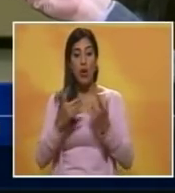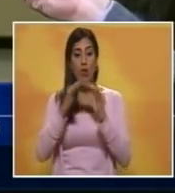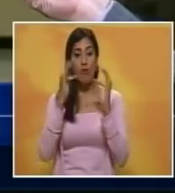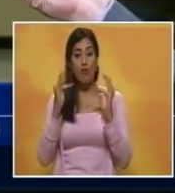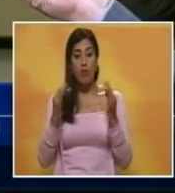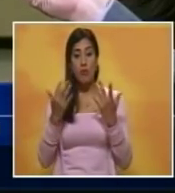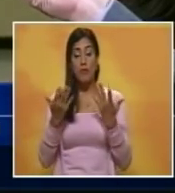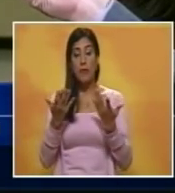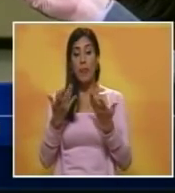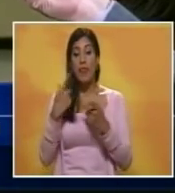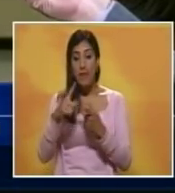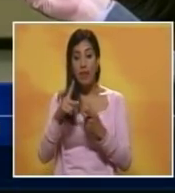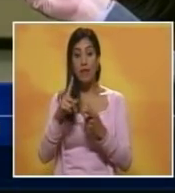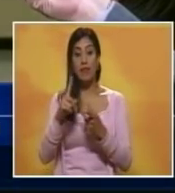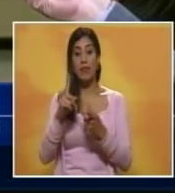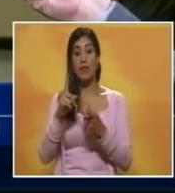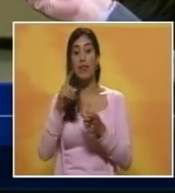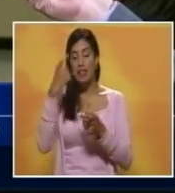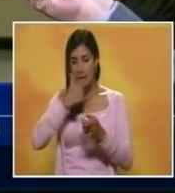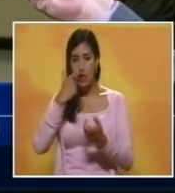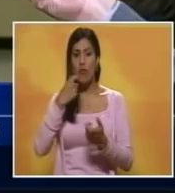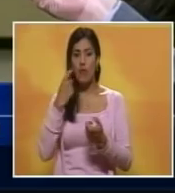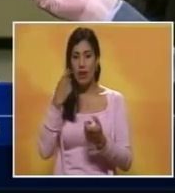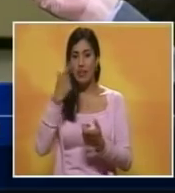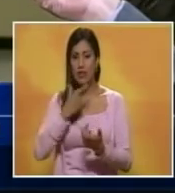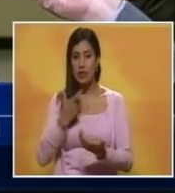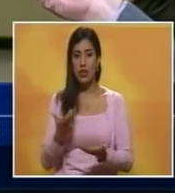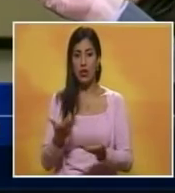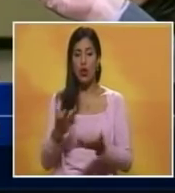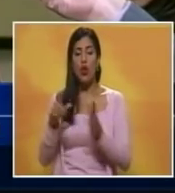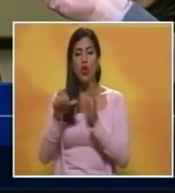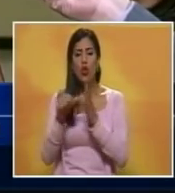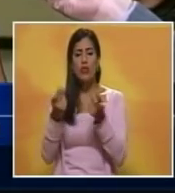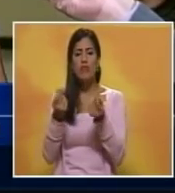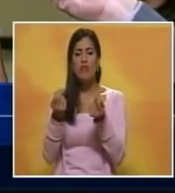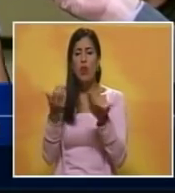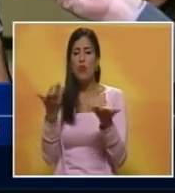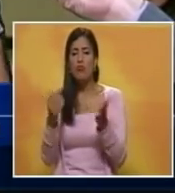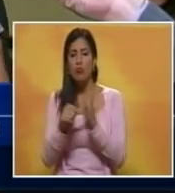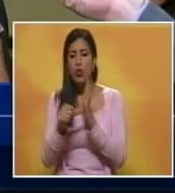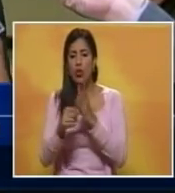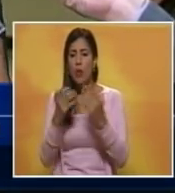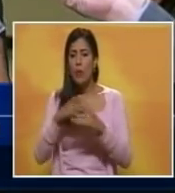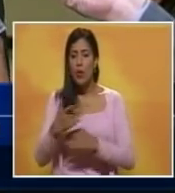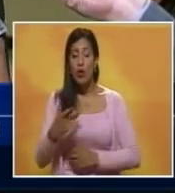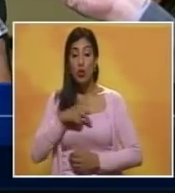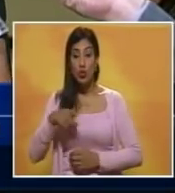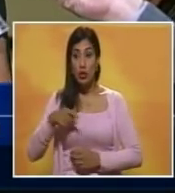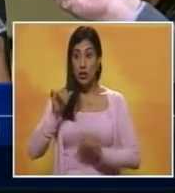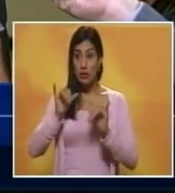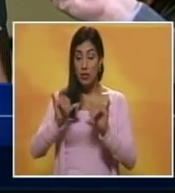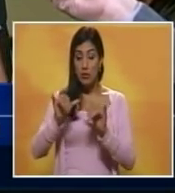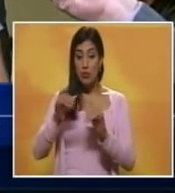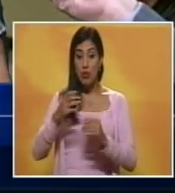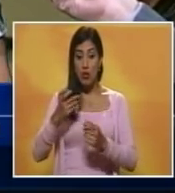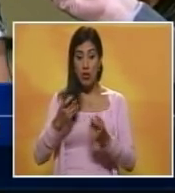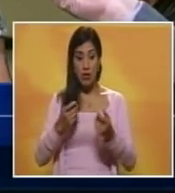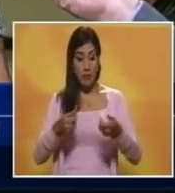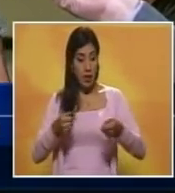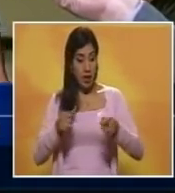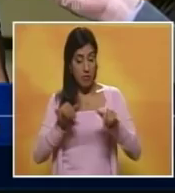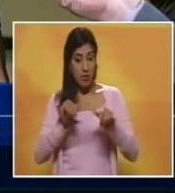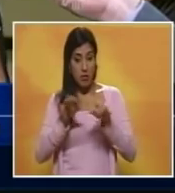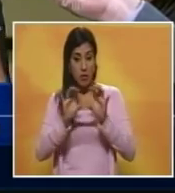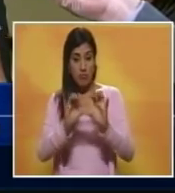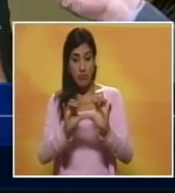esquema hay que ser serio en ese sentido, ¿dónde salen los recursos? Si nosotros seguimos con los mismos bienes en el